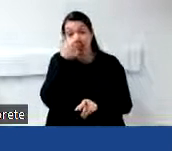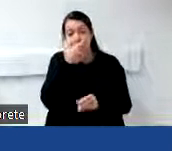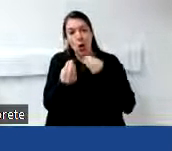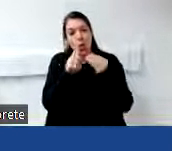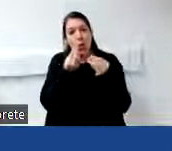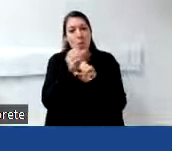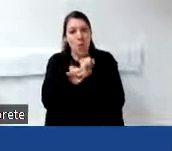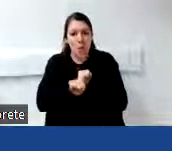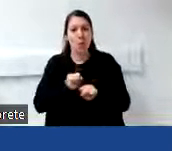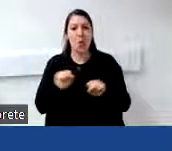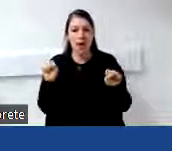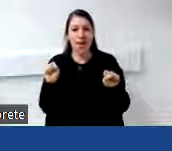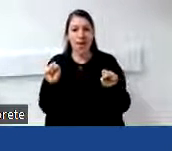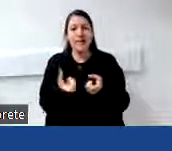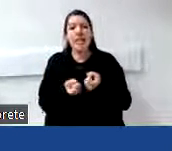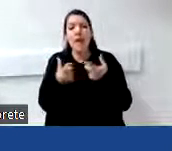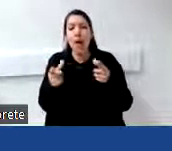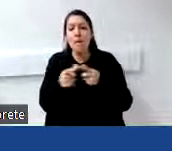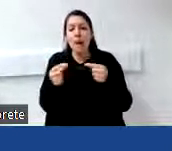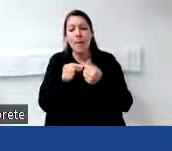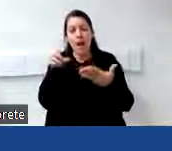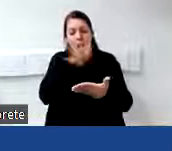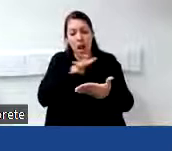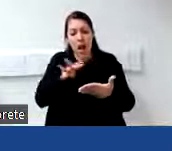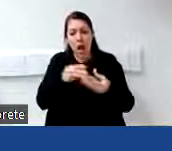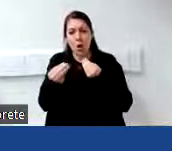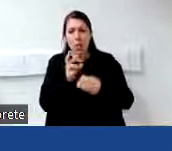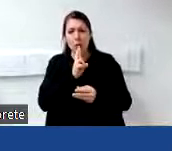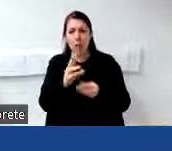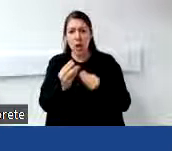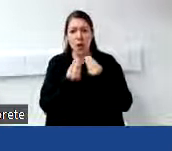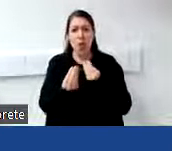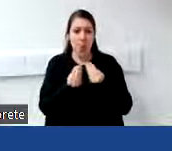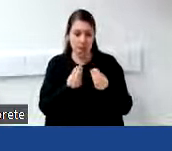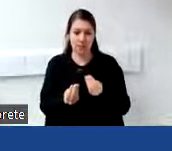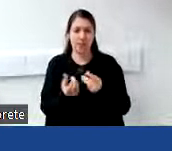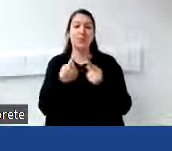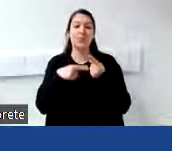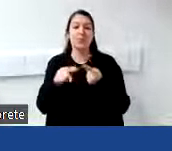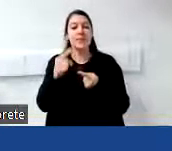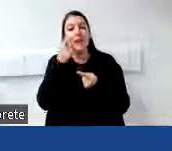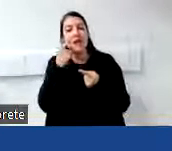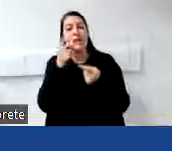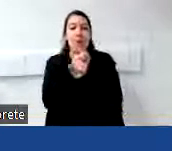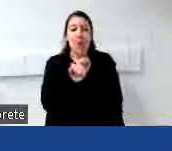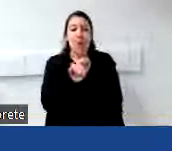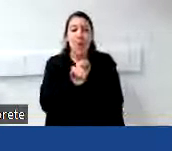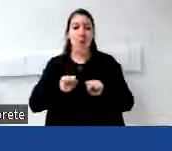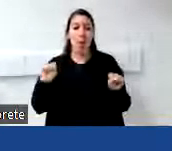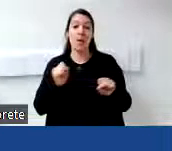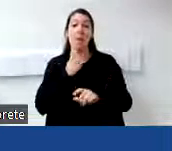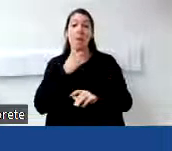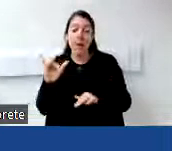podría acceder a ese estudio, ese informe, a ese resultado. ¿Tá? Entonces, bueno, si se puede utilizar, por